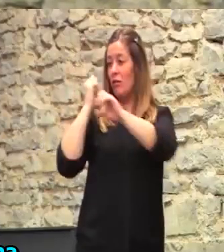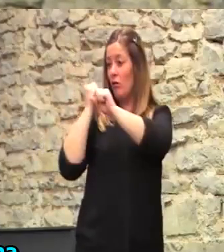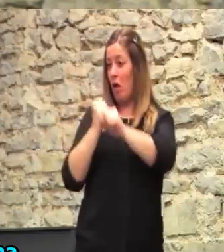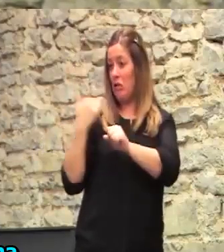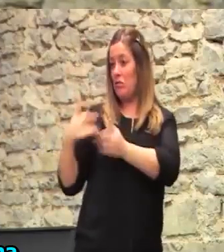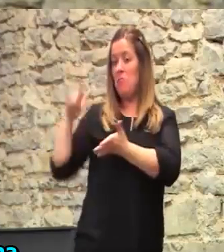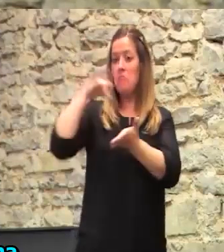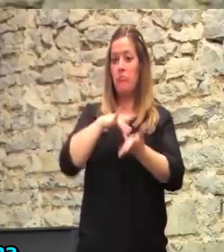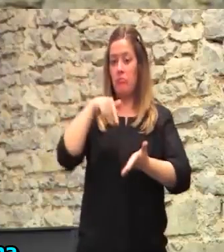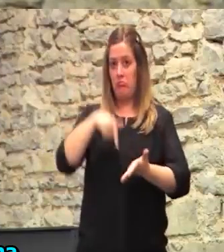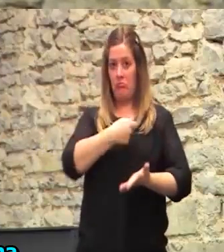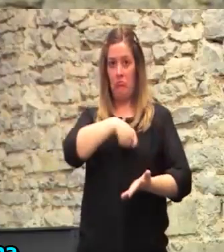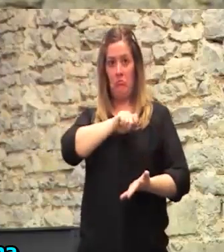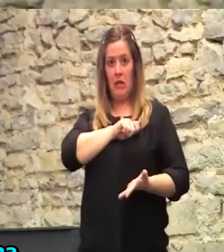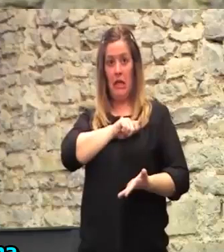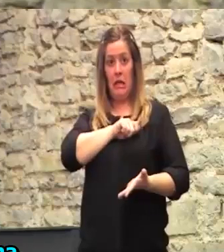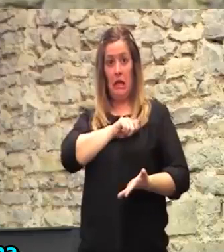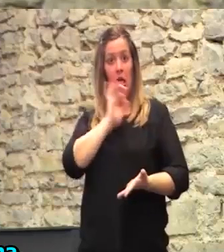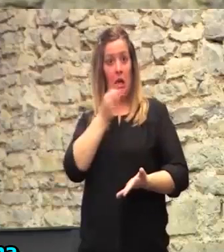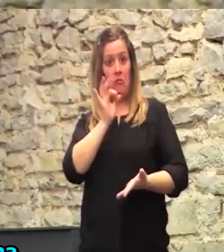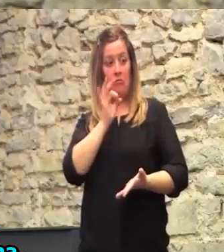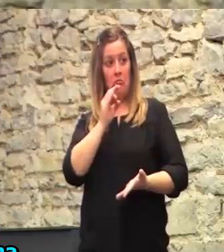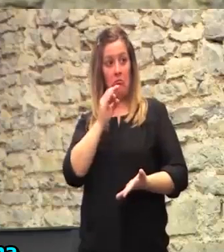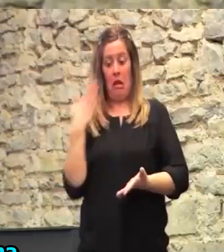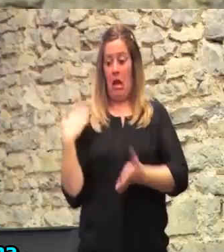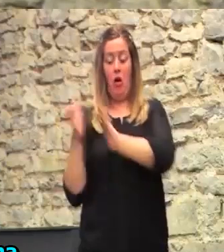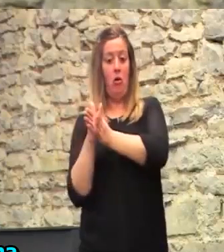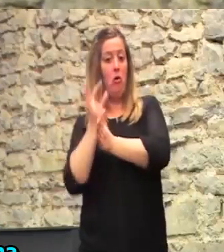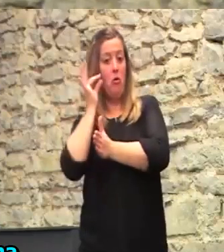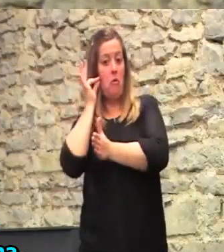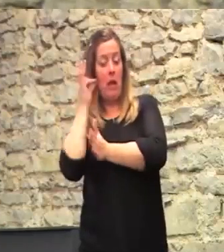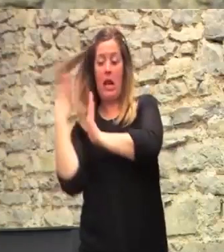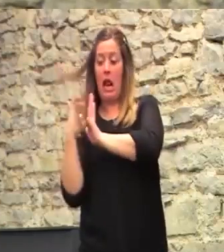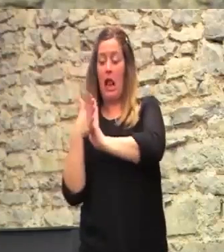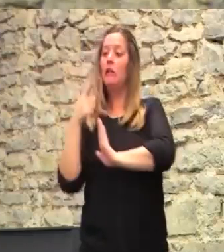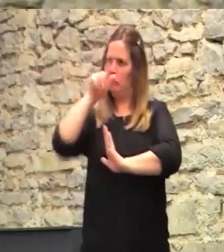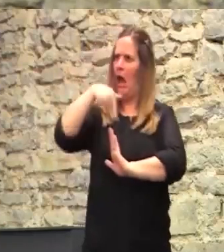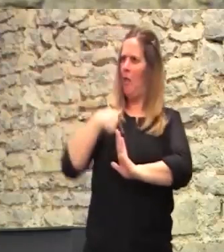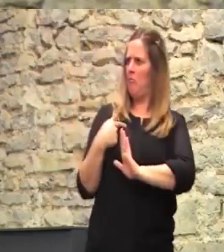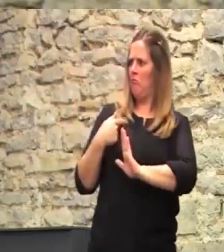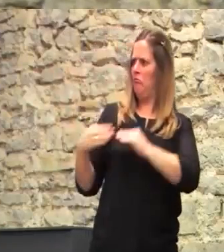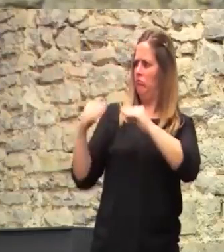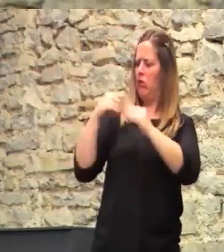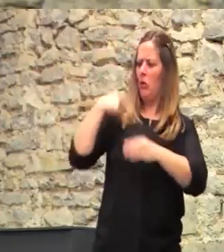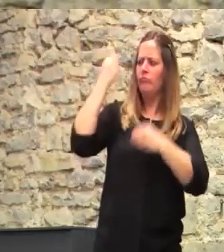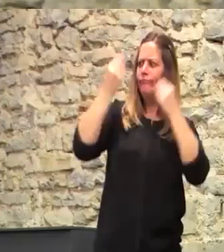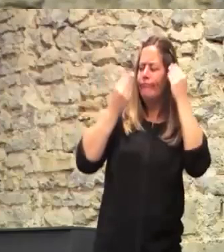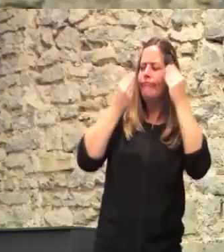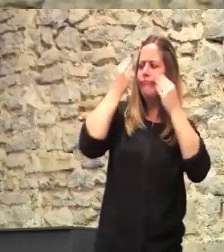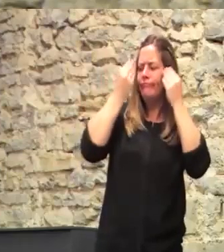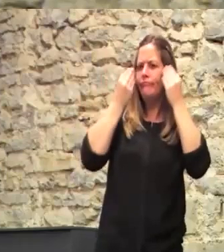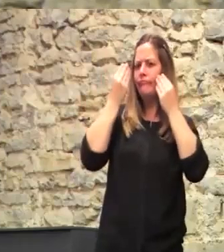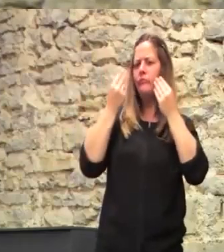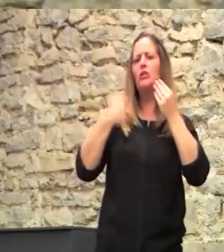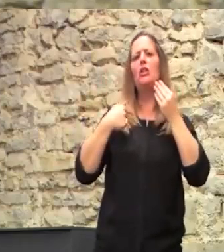pensábamos en estas cosas que clara nos ampliaba el panorama y la pregunta que